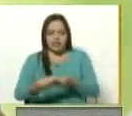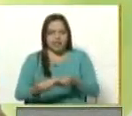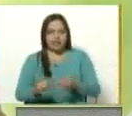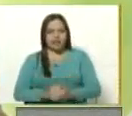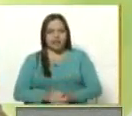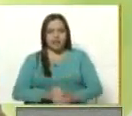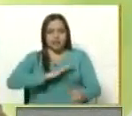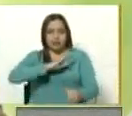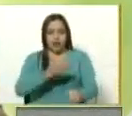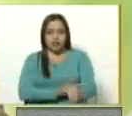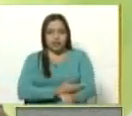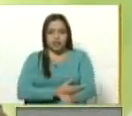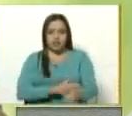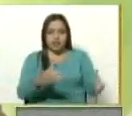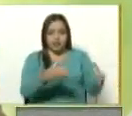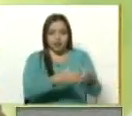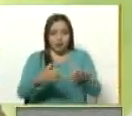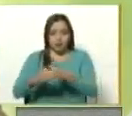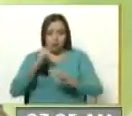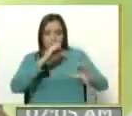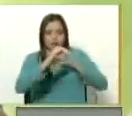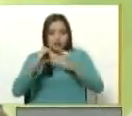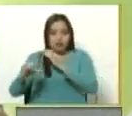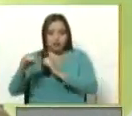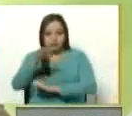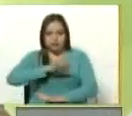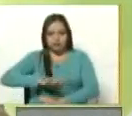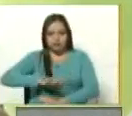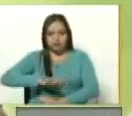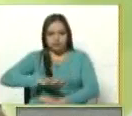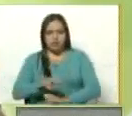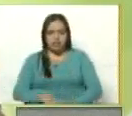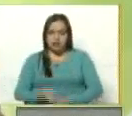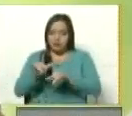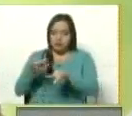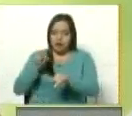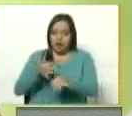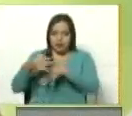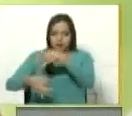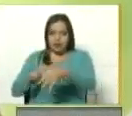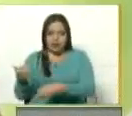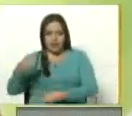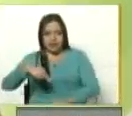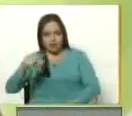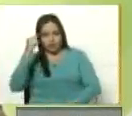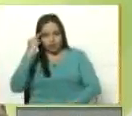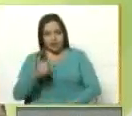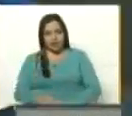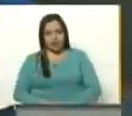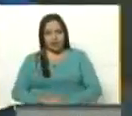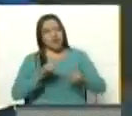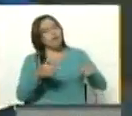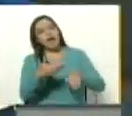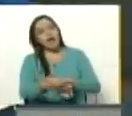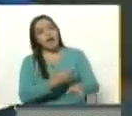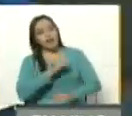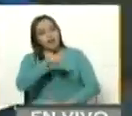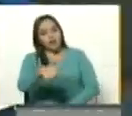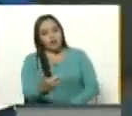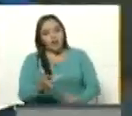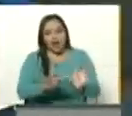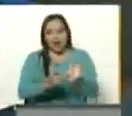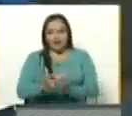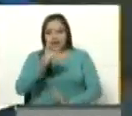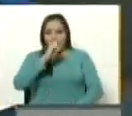que están hoy en día en todo el territorio nacional. De eso vamos a estar conversando sí. En el día de hoy. Además, ese antes y después de abril del